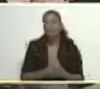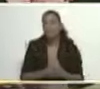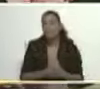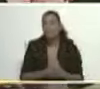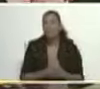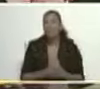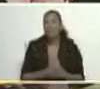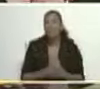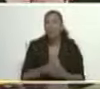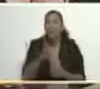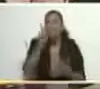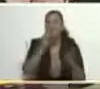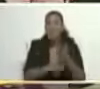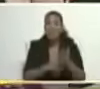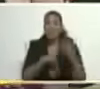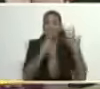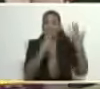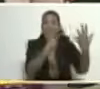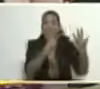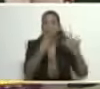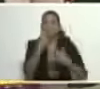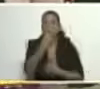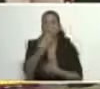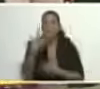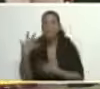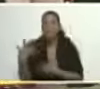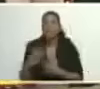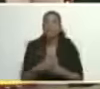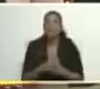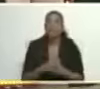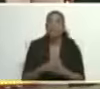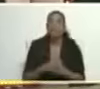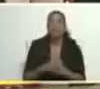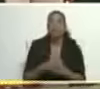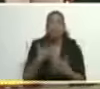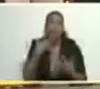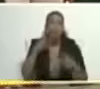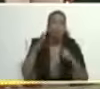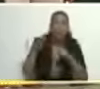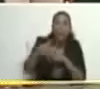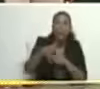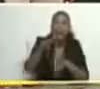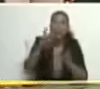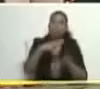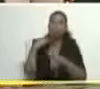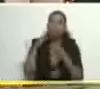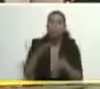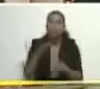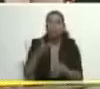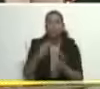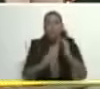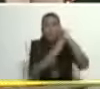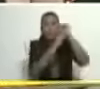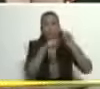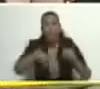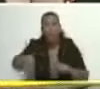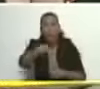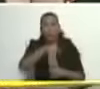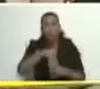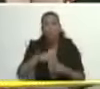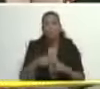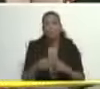en 1795, cuando Chateauyer fue emboscado y asesinado,